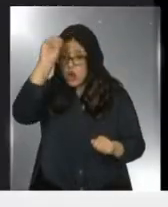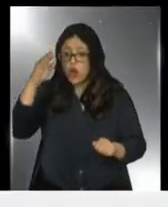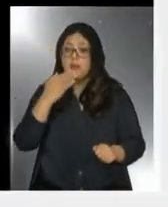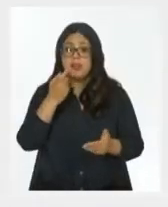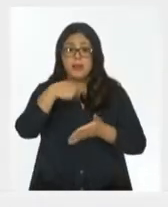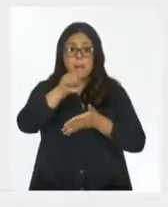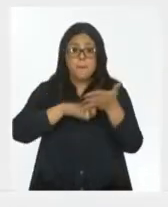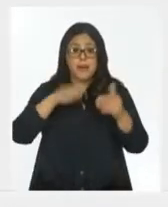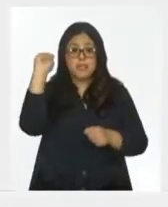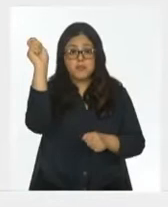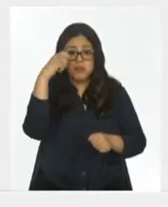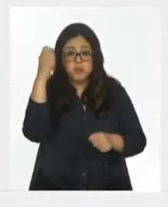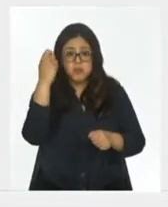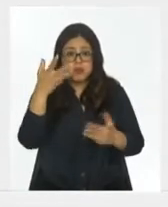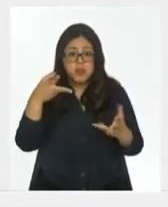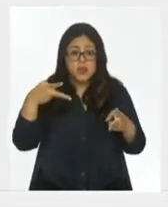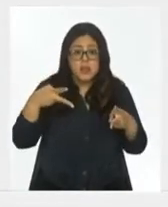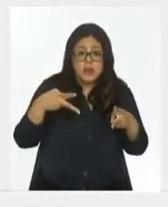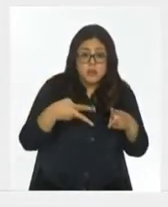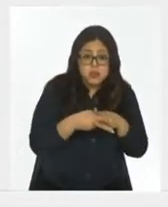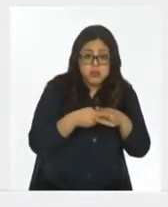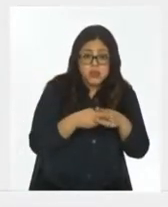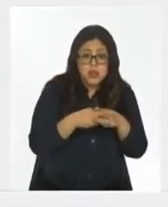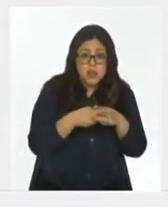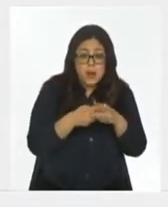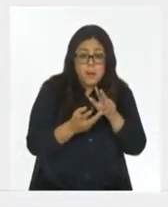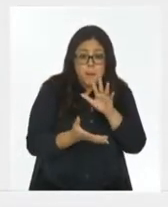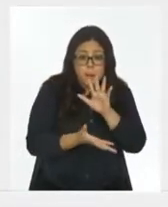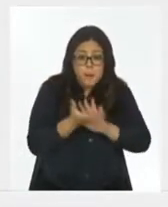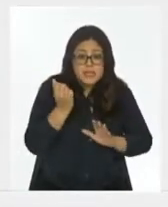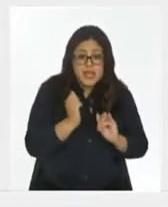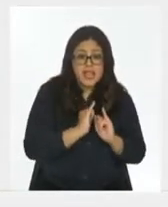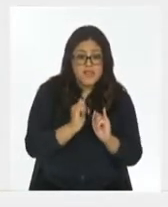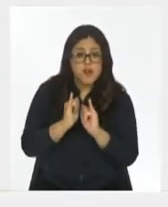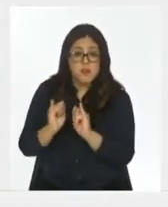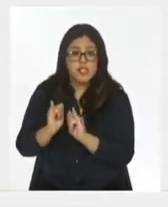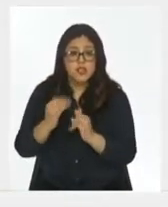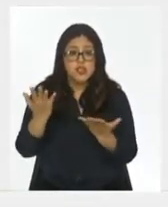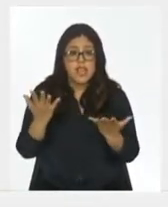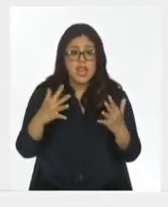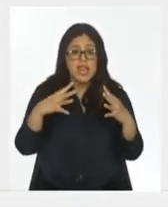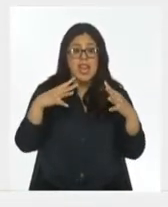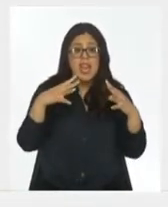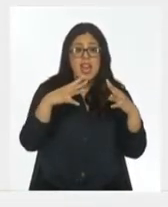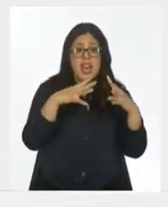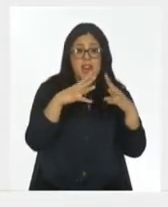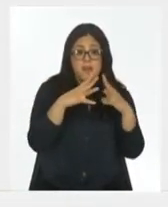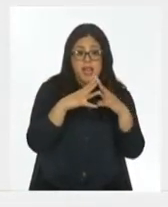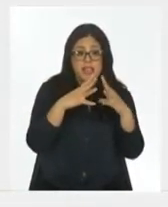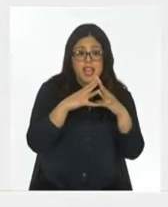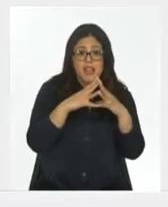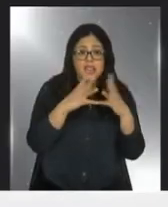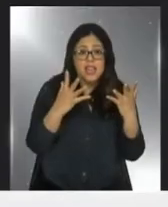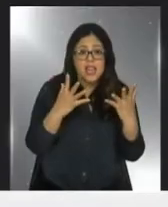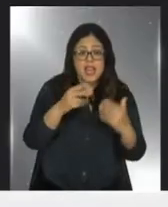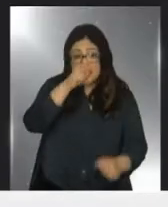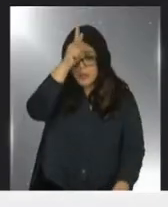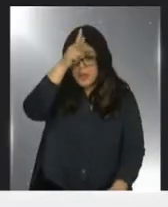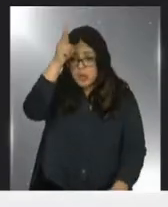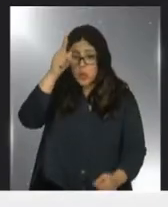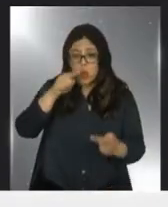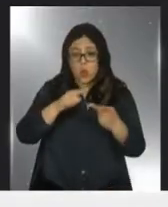septiembre, intervinieron para filtrar información las Fuerzas Armadas de Perú, El Salvador y México.